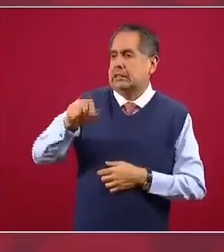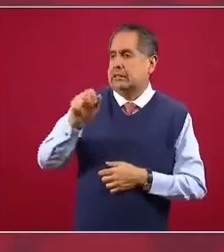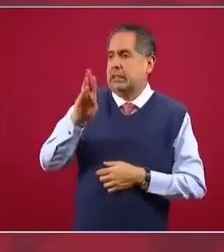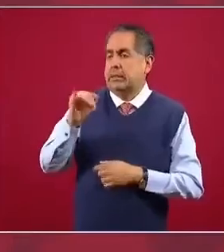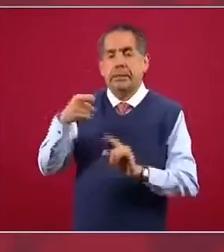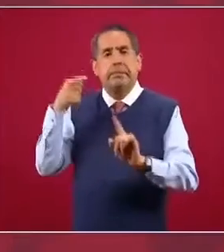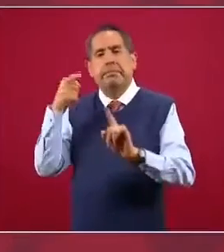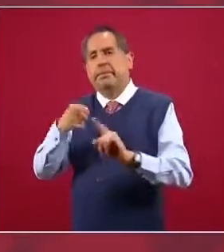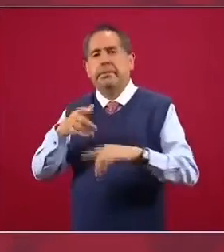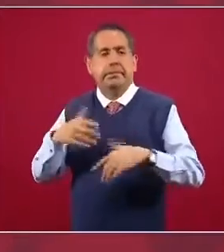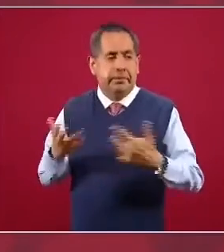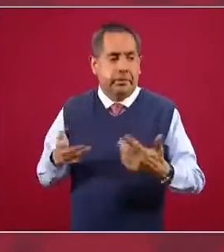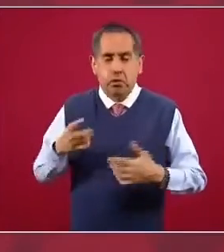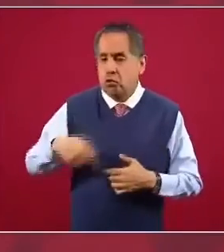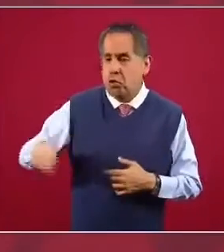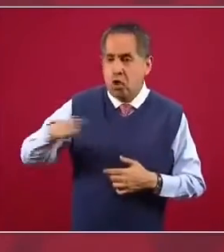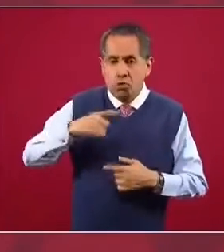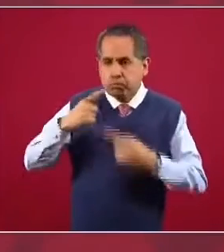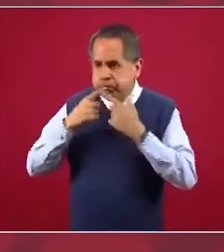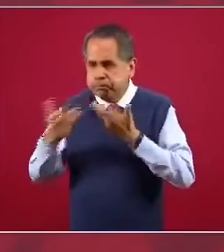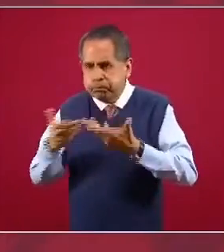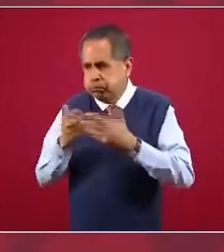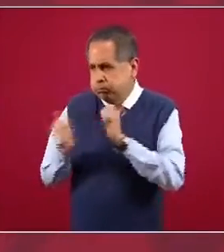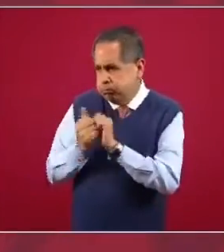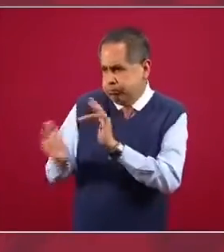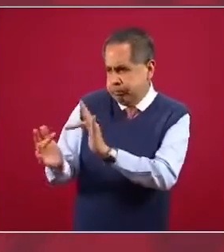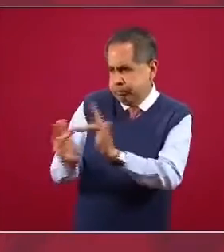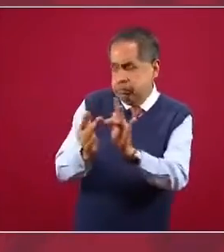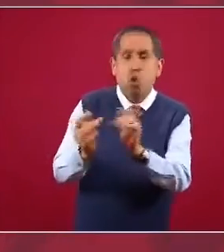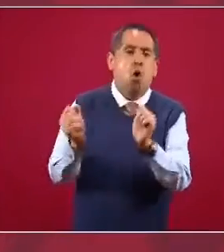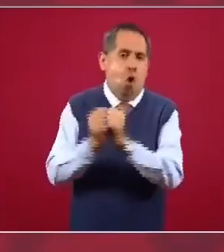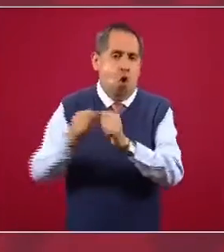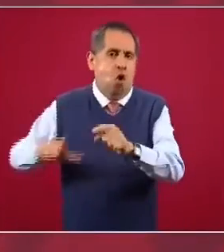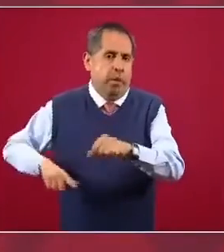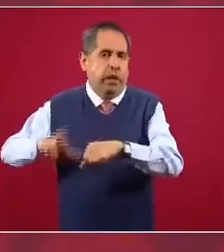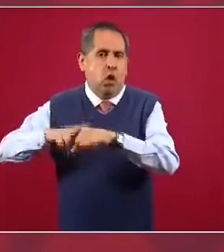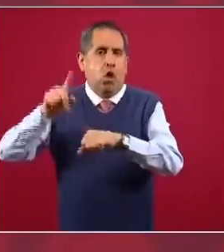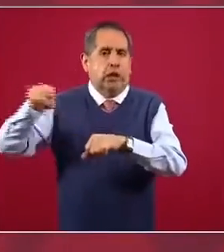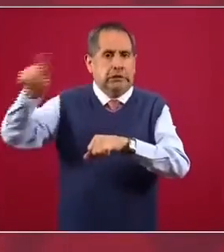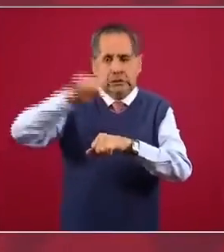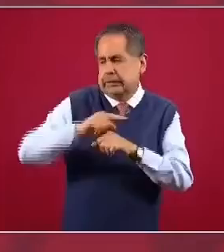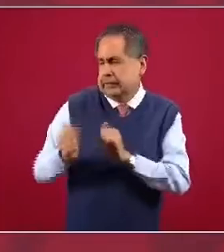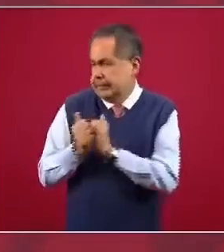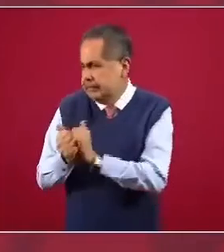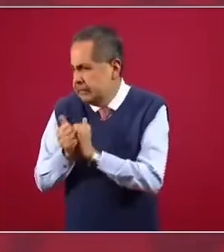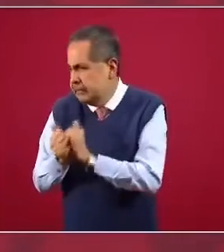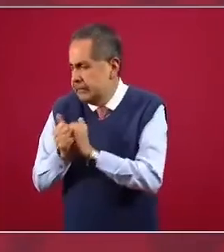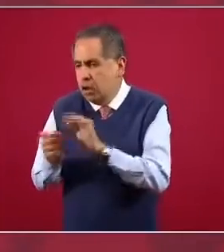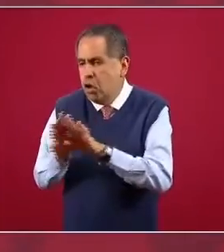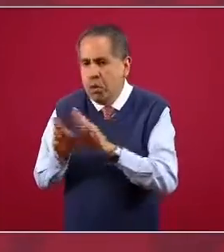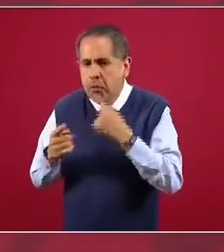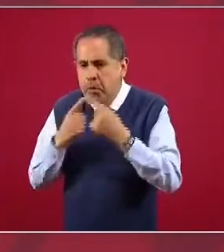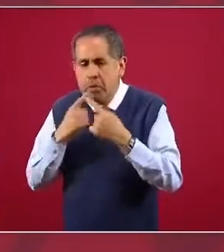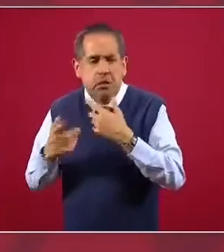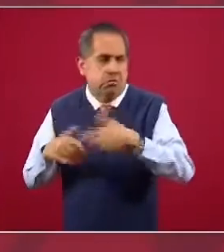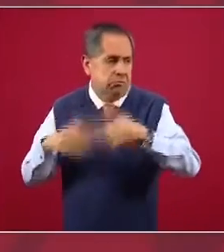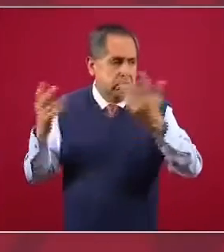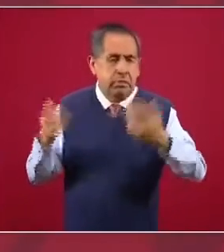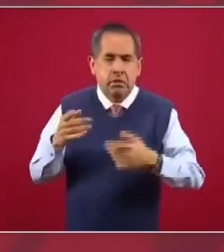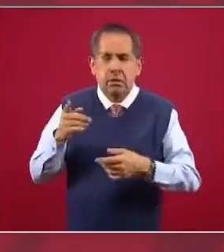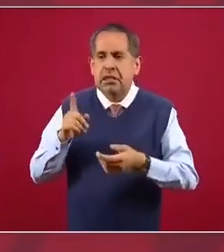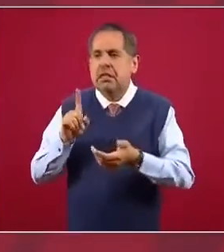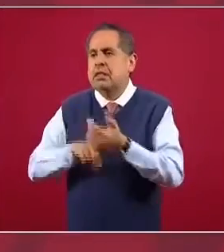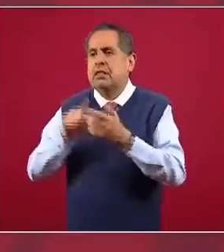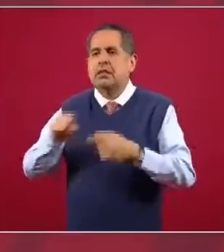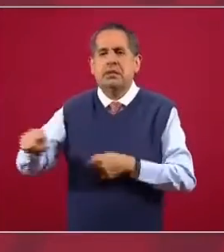el poder llegar al terreno en colaboración con los gobiernos de los estados y los más